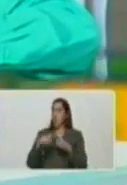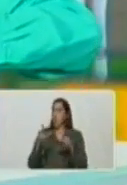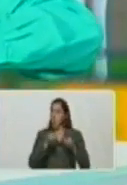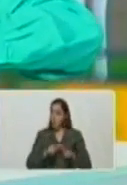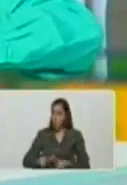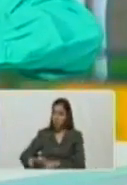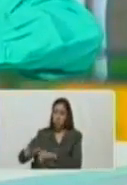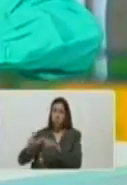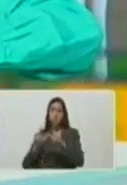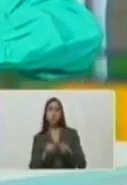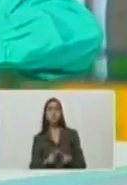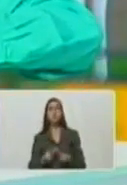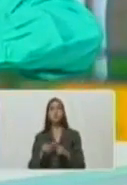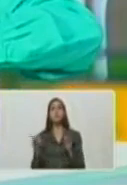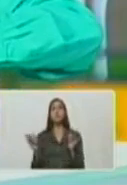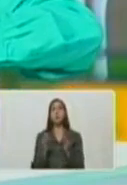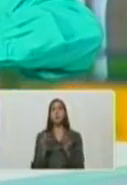directamente.